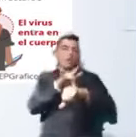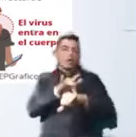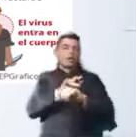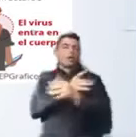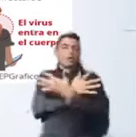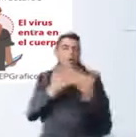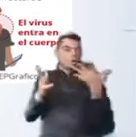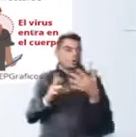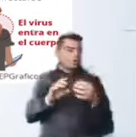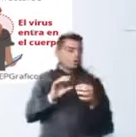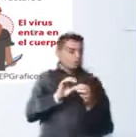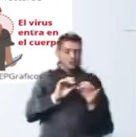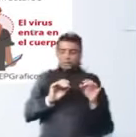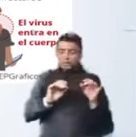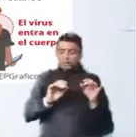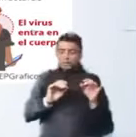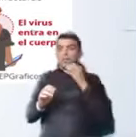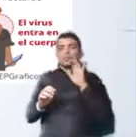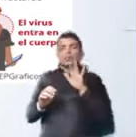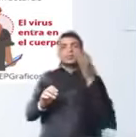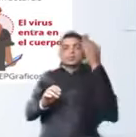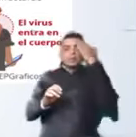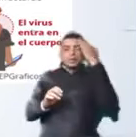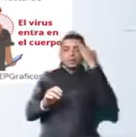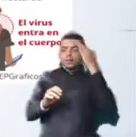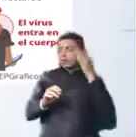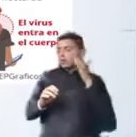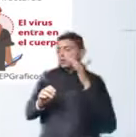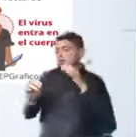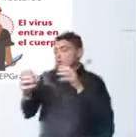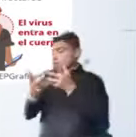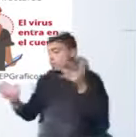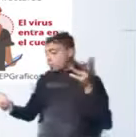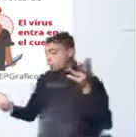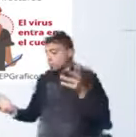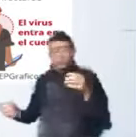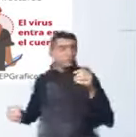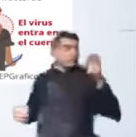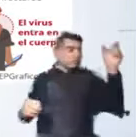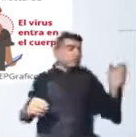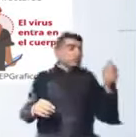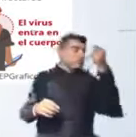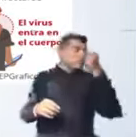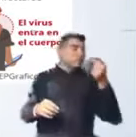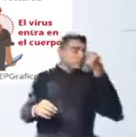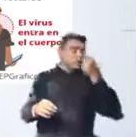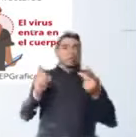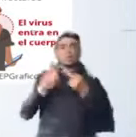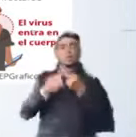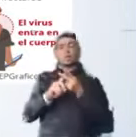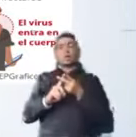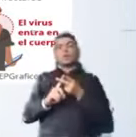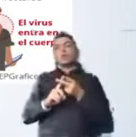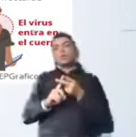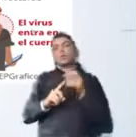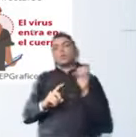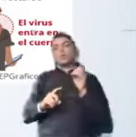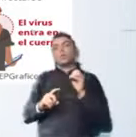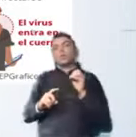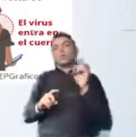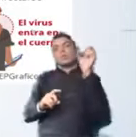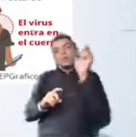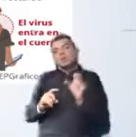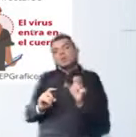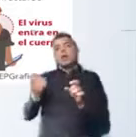objetos si sabemos que cerca hay personas que han tenido gripa, si cerca hay personas que han tenido problemas